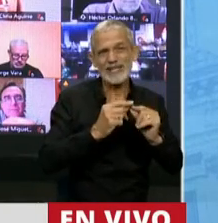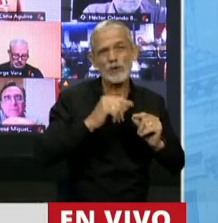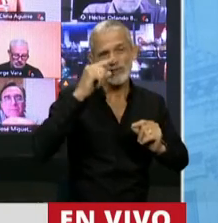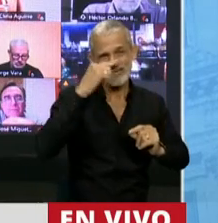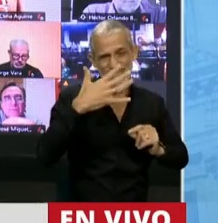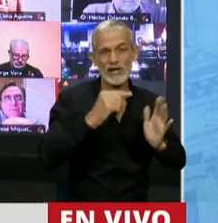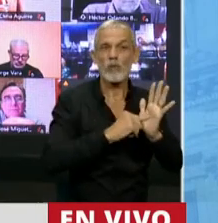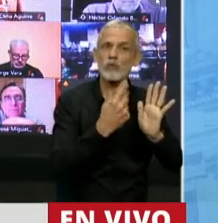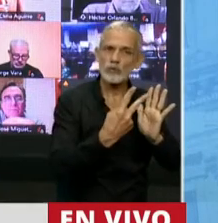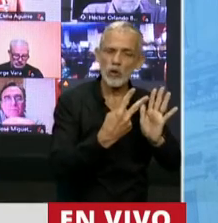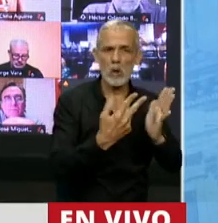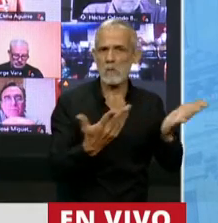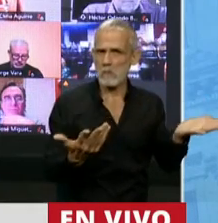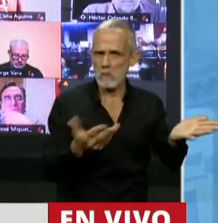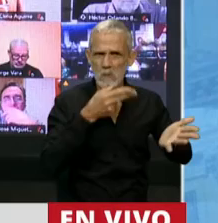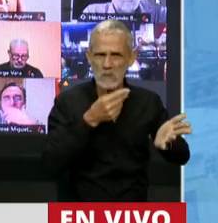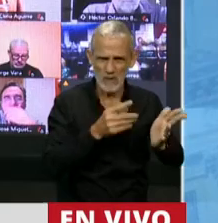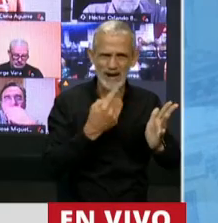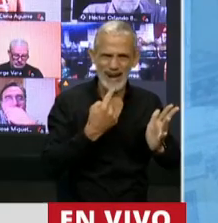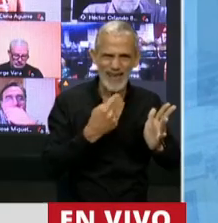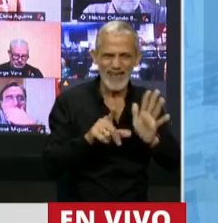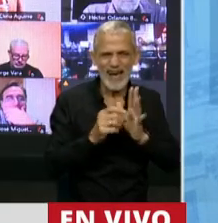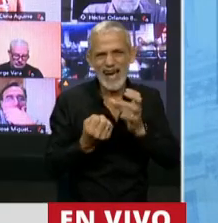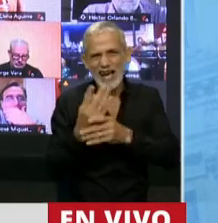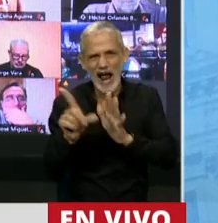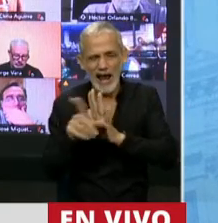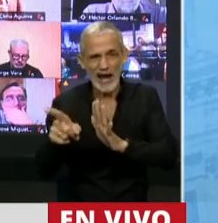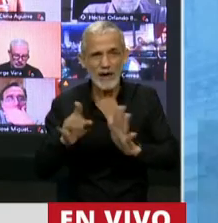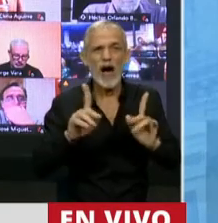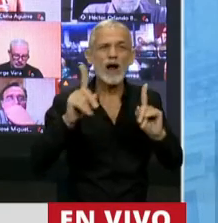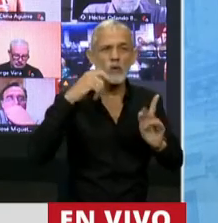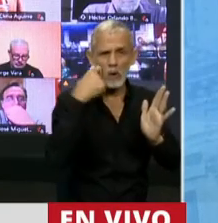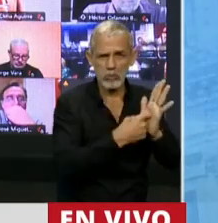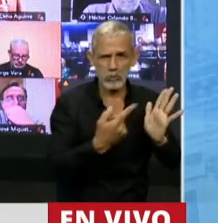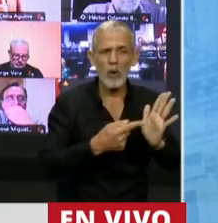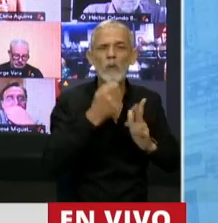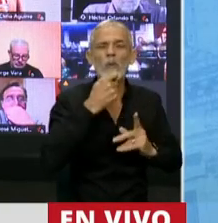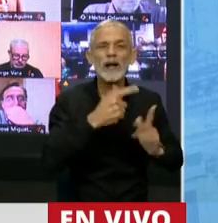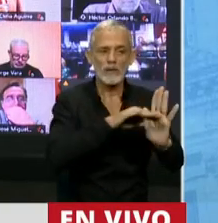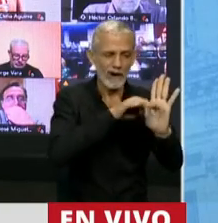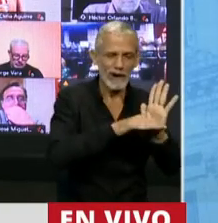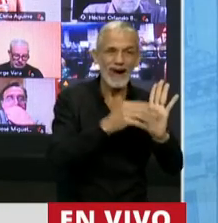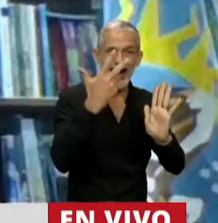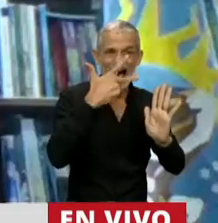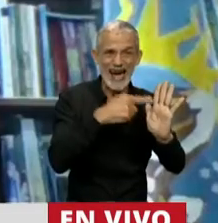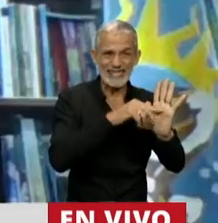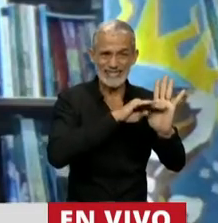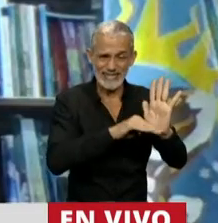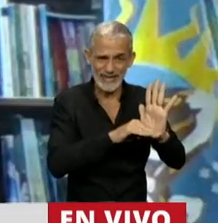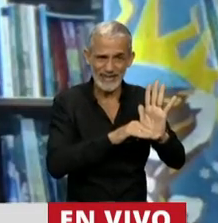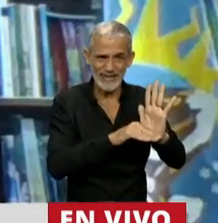E inclusive hubo artículos de ese mismo consenso fiscal que no fueron cumplidos. Por ejemplo, el que venía después, el H,